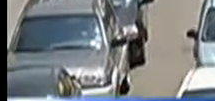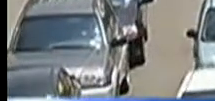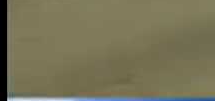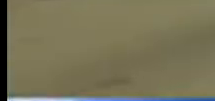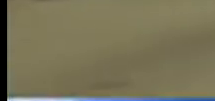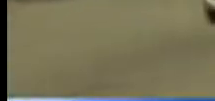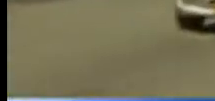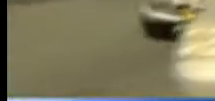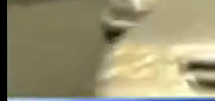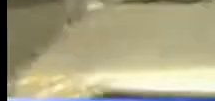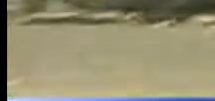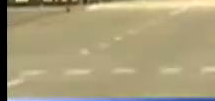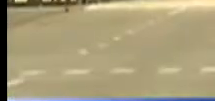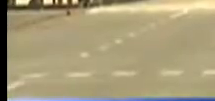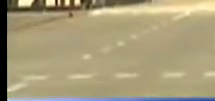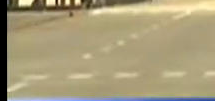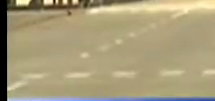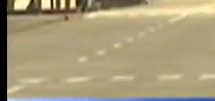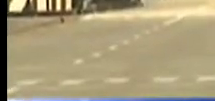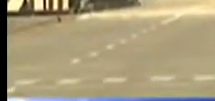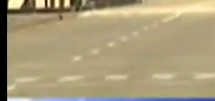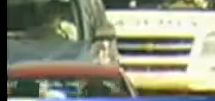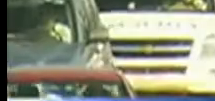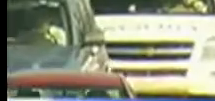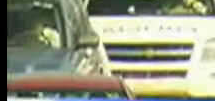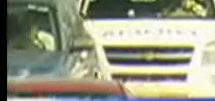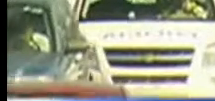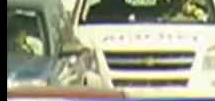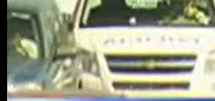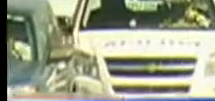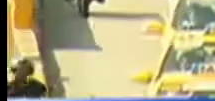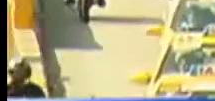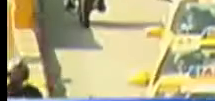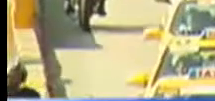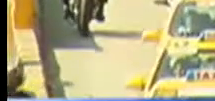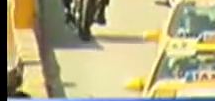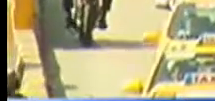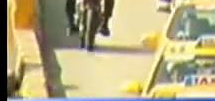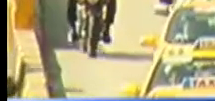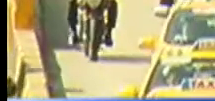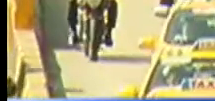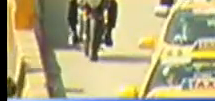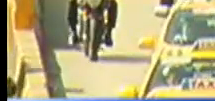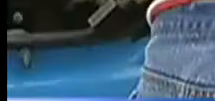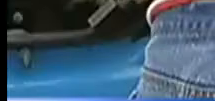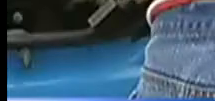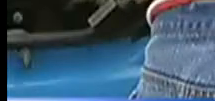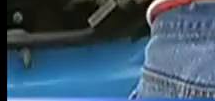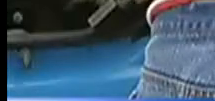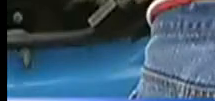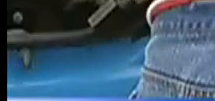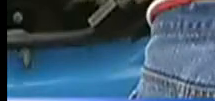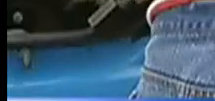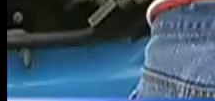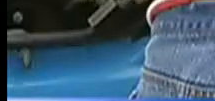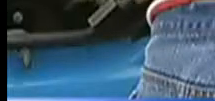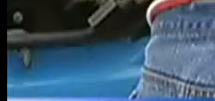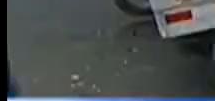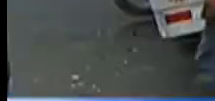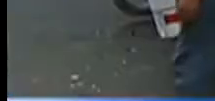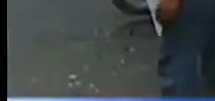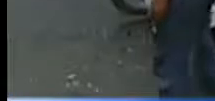Moradores de un sector de Guayaquil aseguran estar cansados por el constante congestionamiento y accidentes de tránsito que se presentan en la